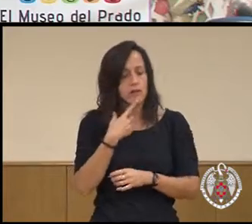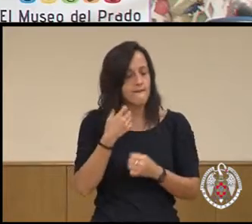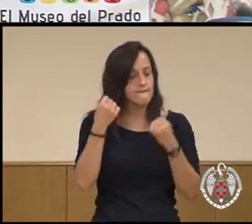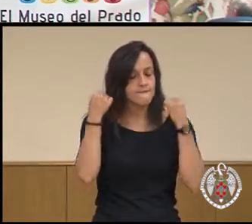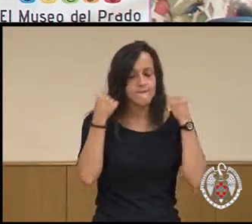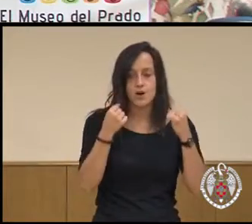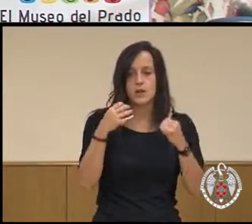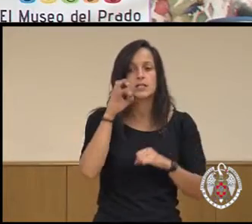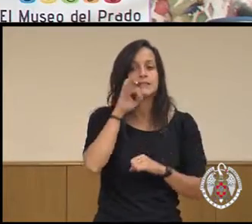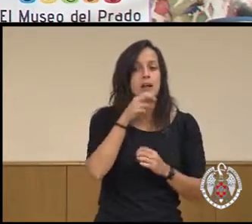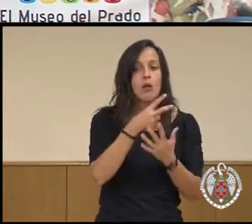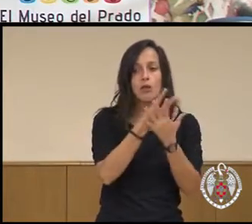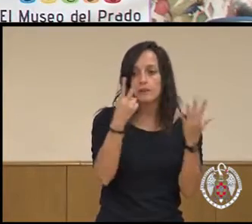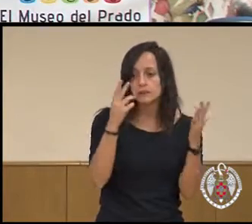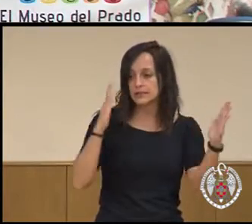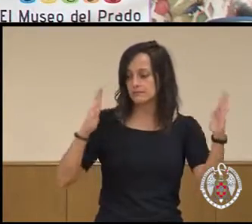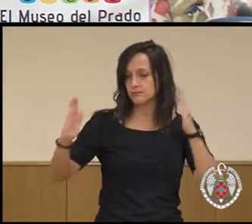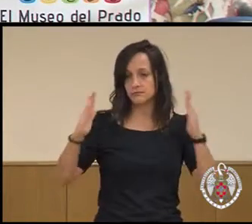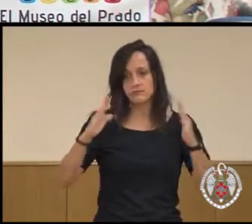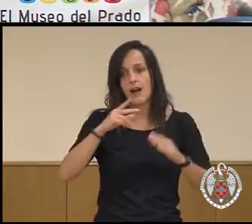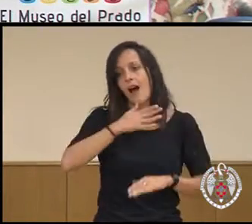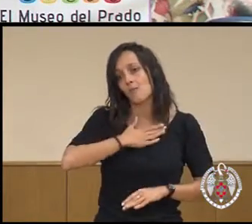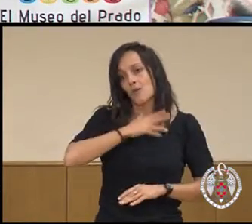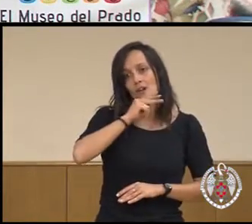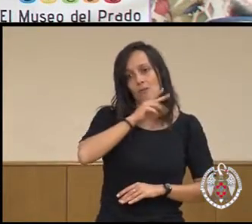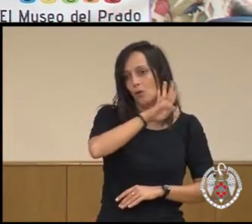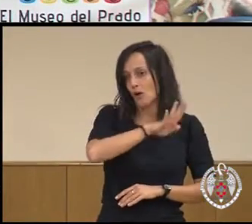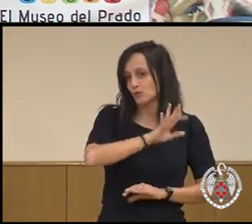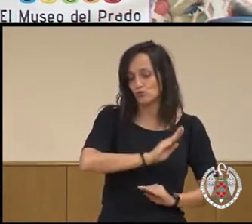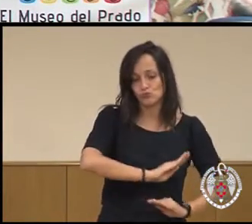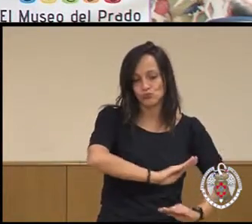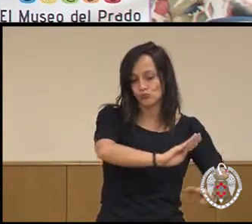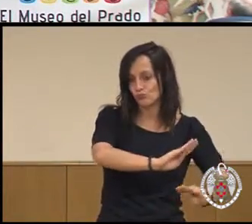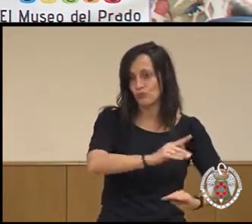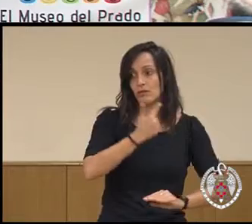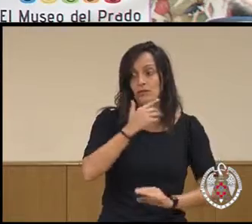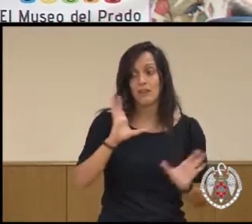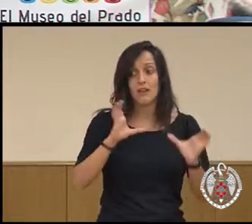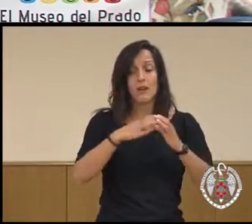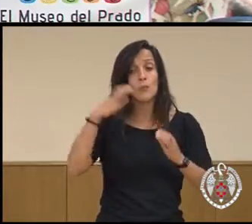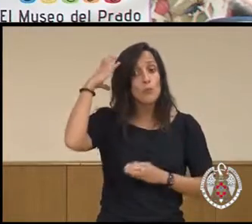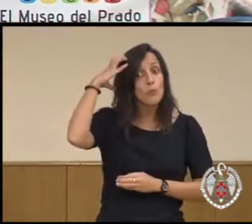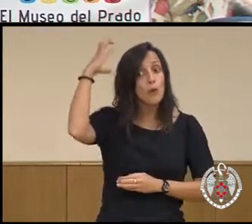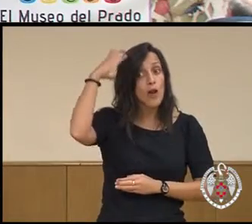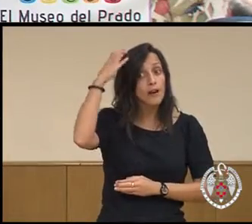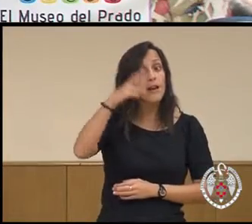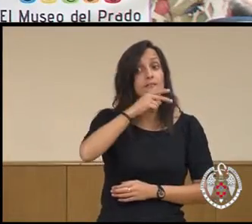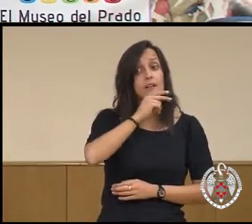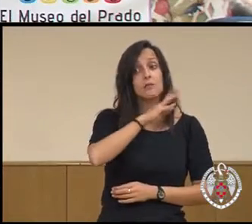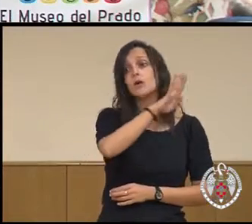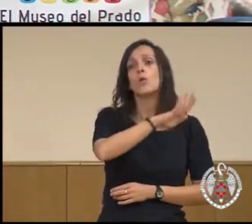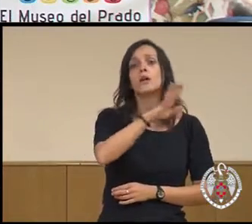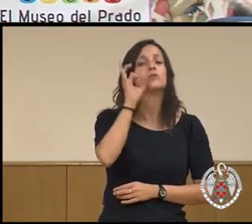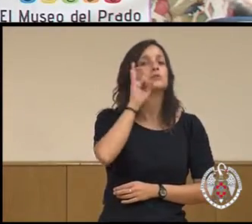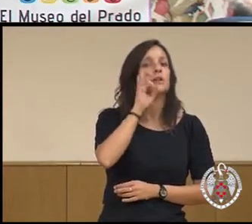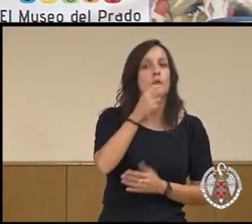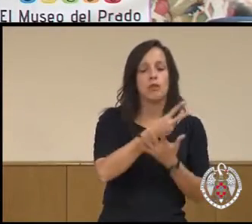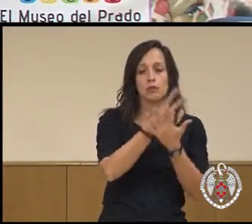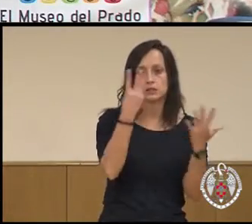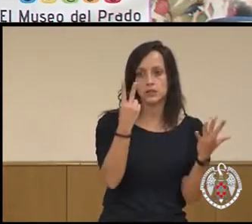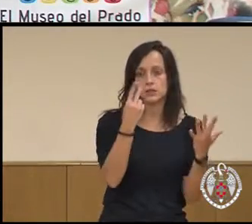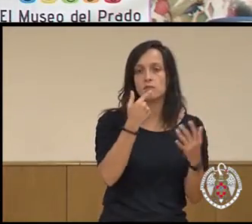reinado de Felipe IV. ¿Por qué? Cuando la monarquía de Felipe IV en los años 50 del siglo XVII comenzó